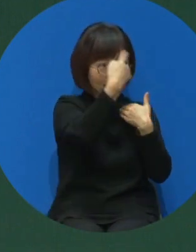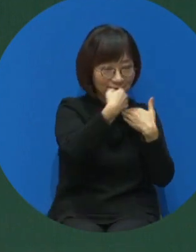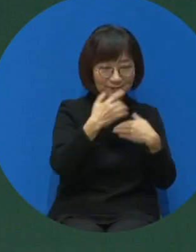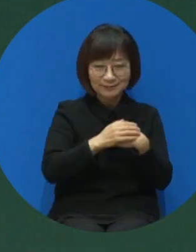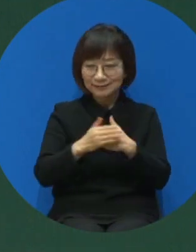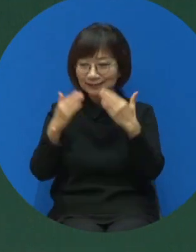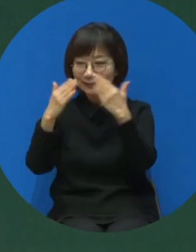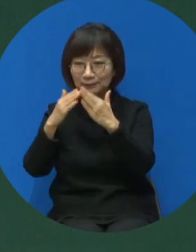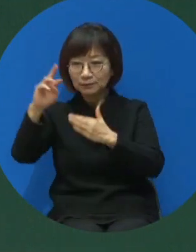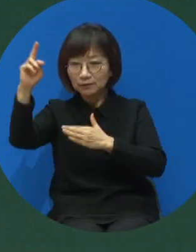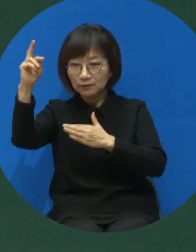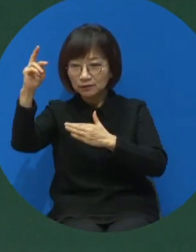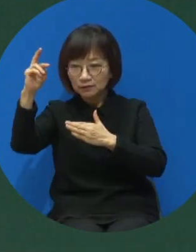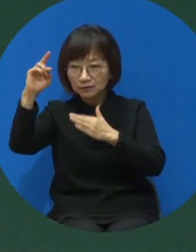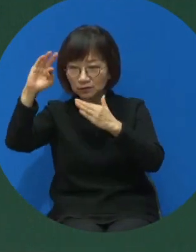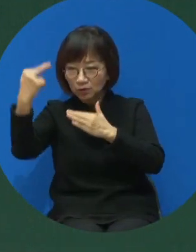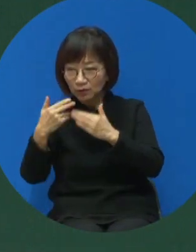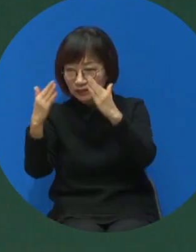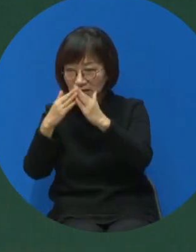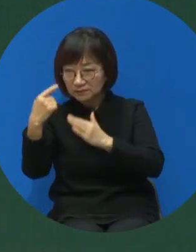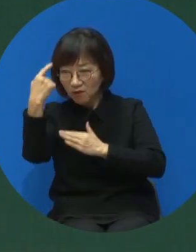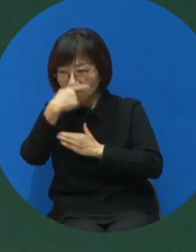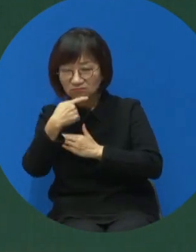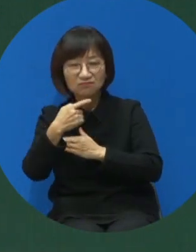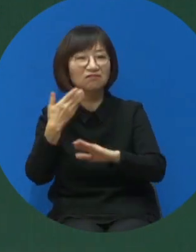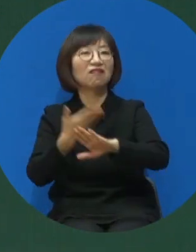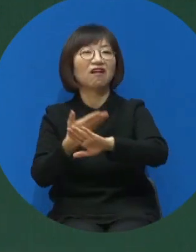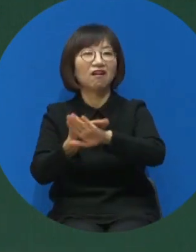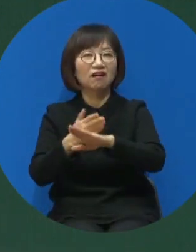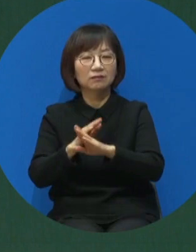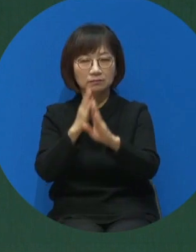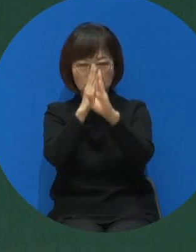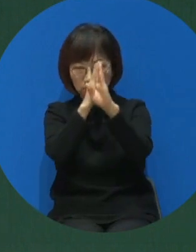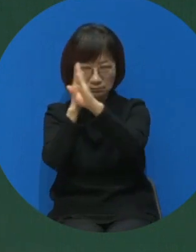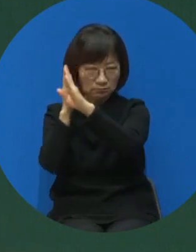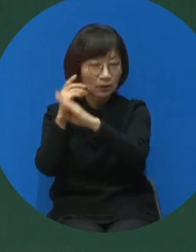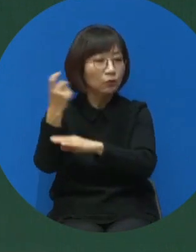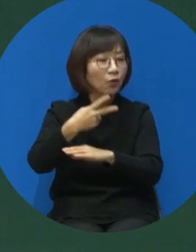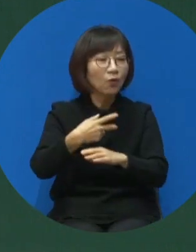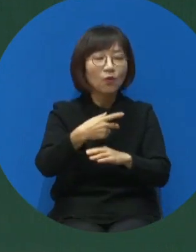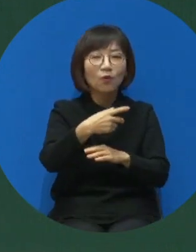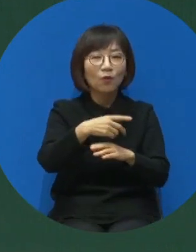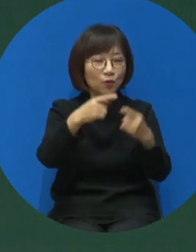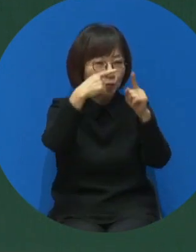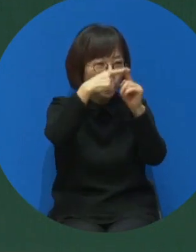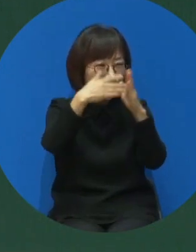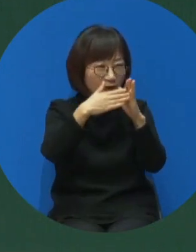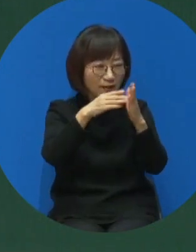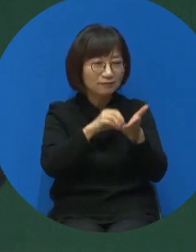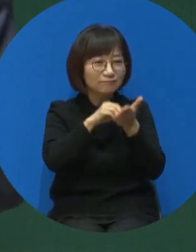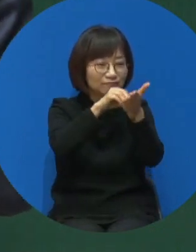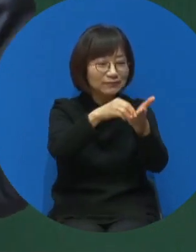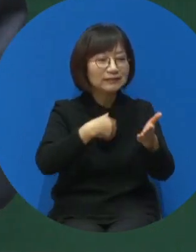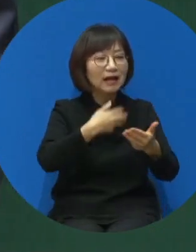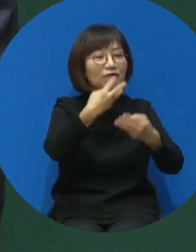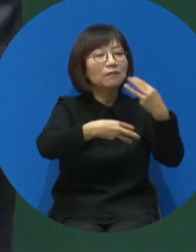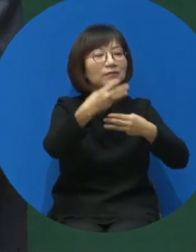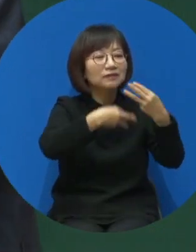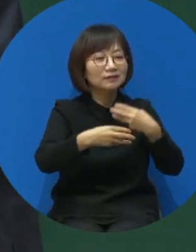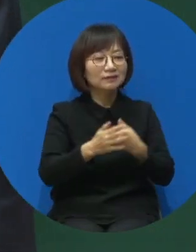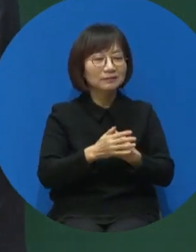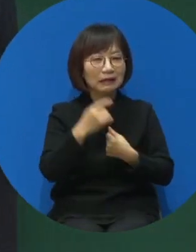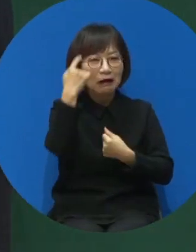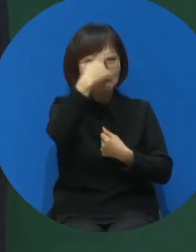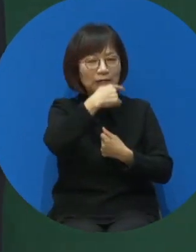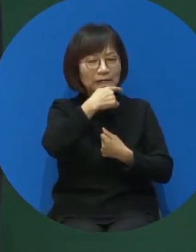casa y la que hacen en la escuela no puede ser igual verdad que teniendo de américa soy yo un sánduche oral y ustedes también son remanentes por eso vienen a la